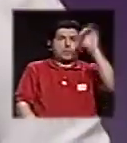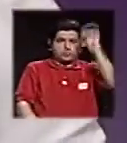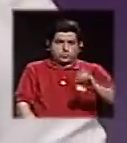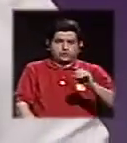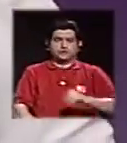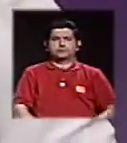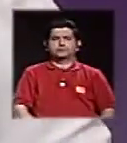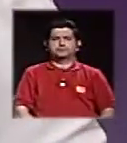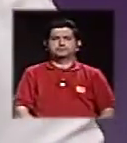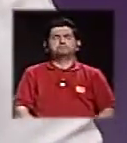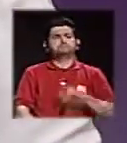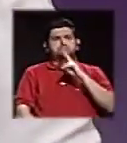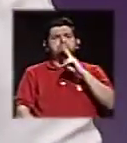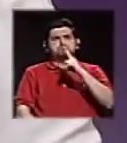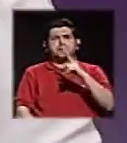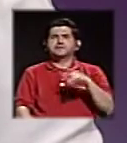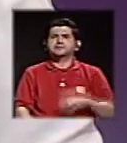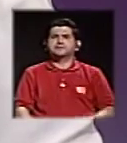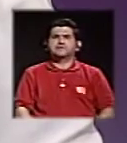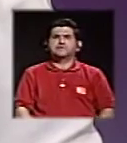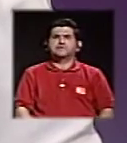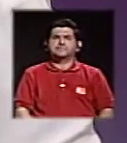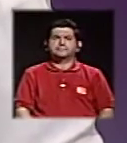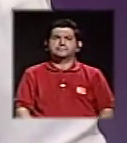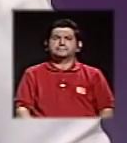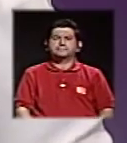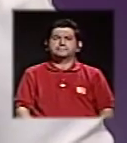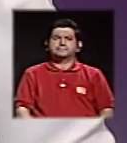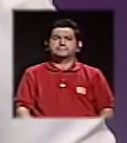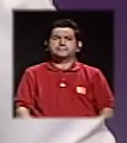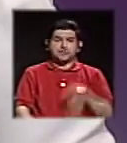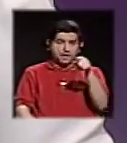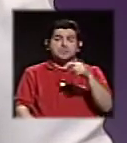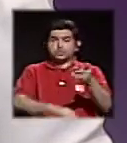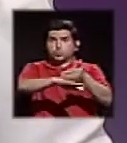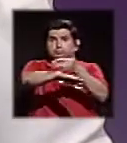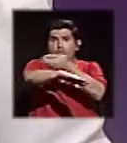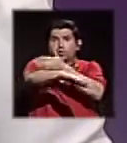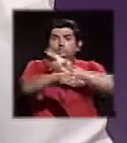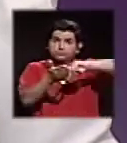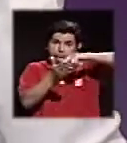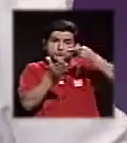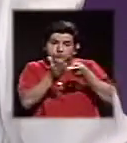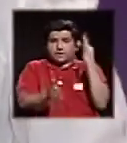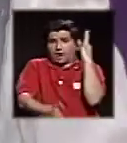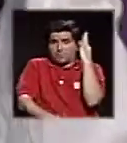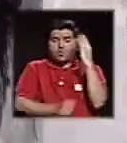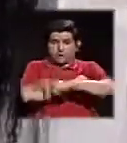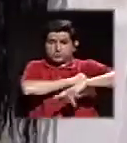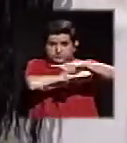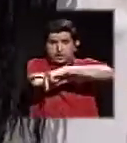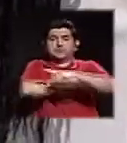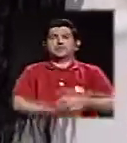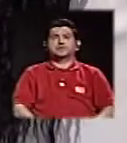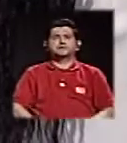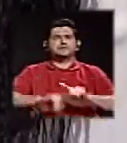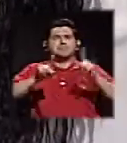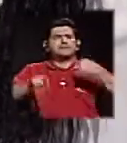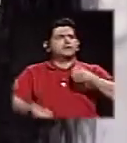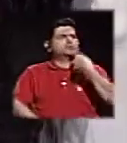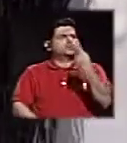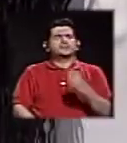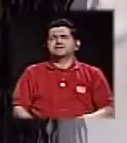si bien es cierto este el esto es un avance para las mujeres en este país pero yo